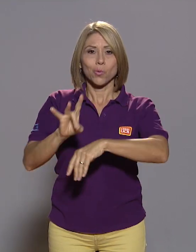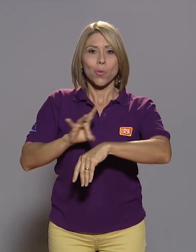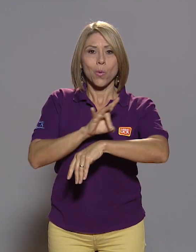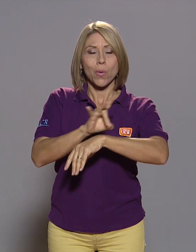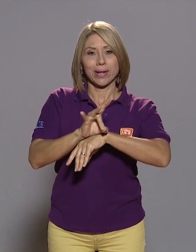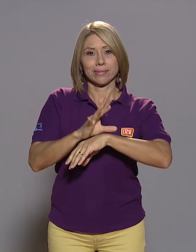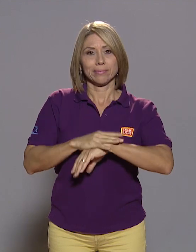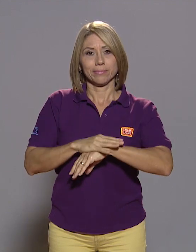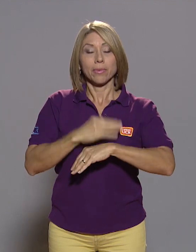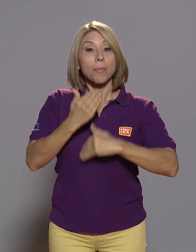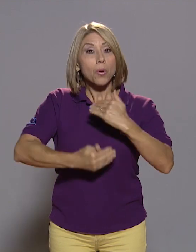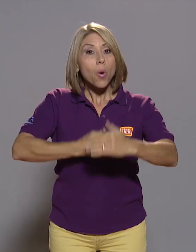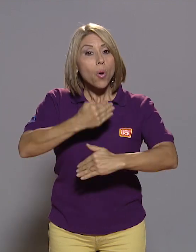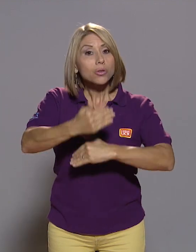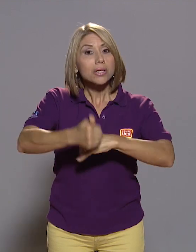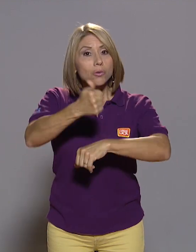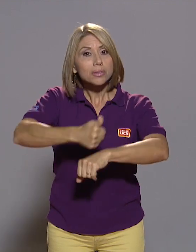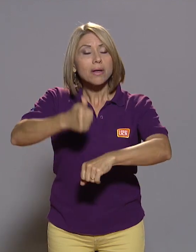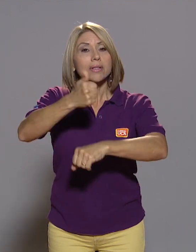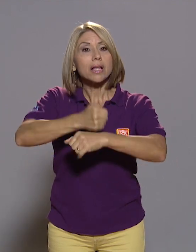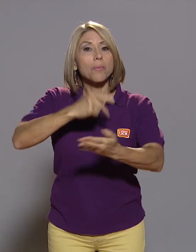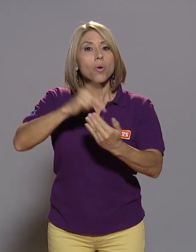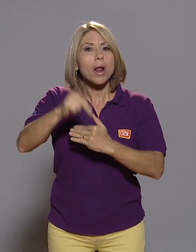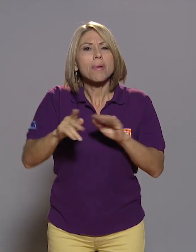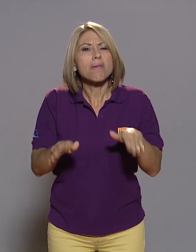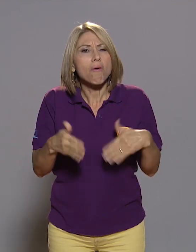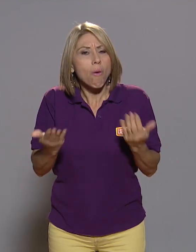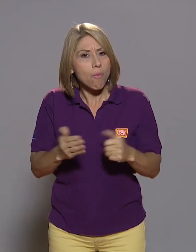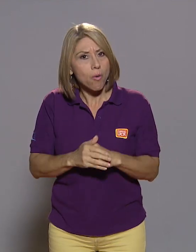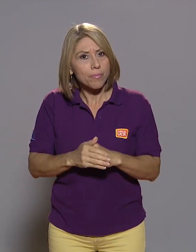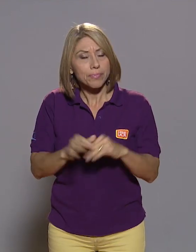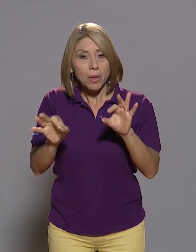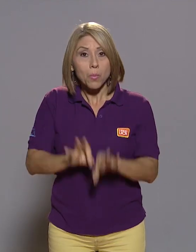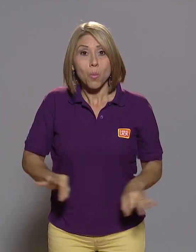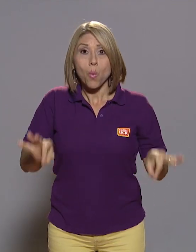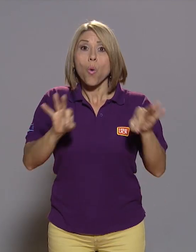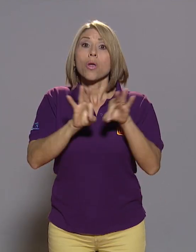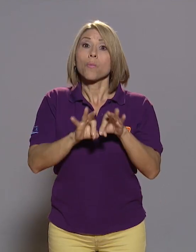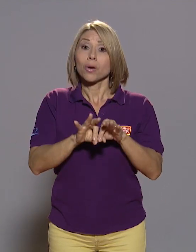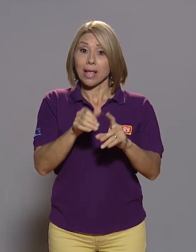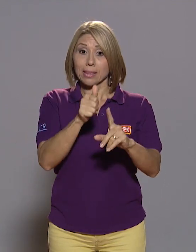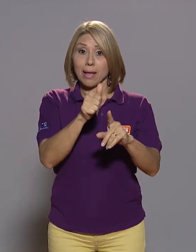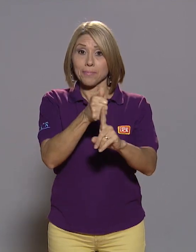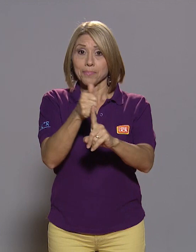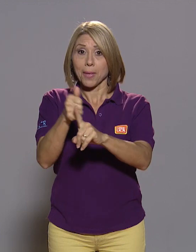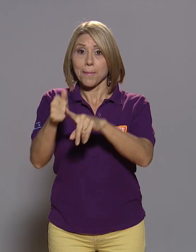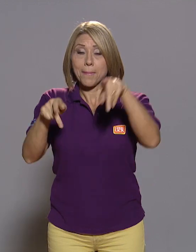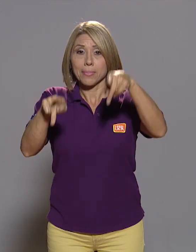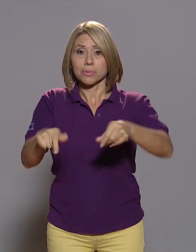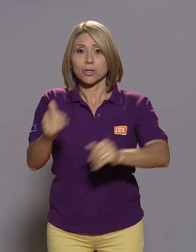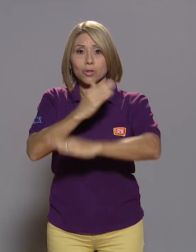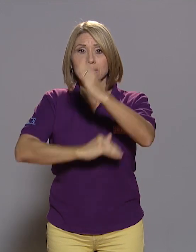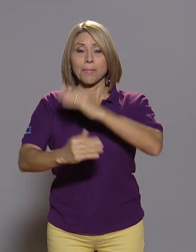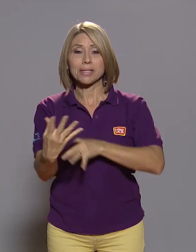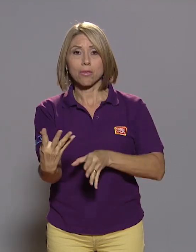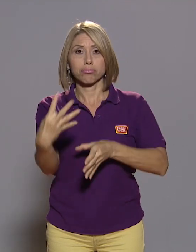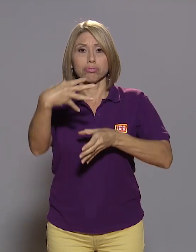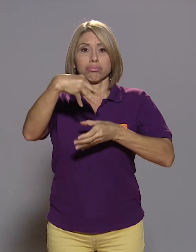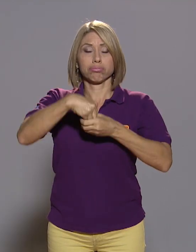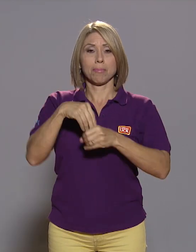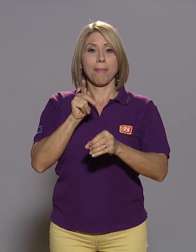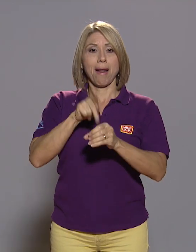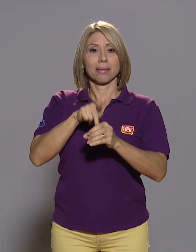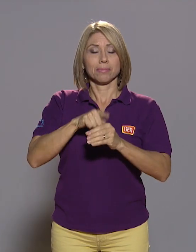para establecer este programa, verdad? Porque es de suma relevancia que tenga participación de personas con discapacidad en el proceso.